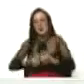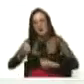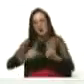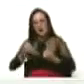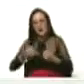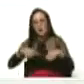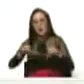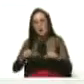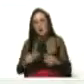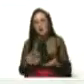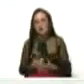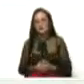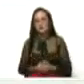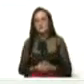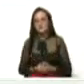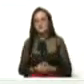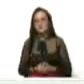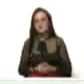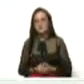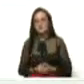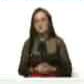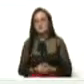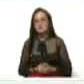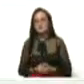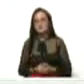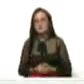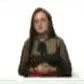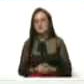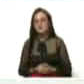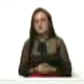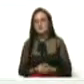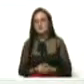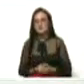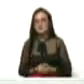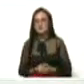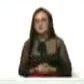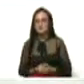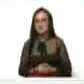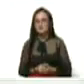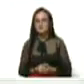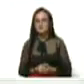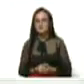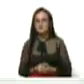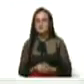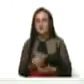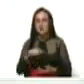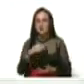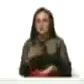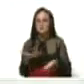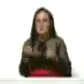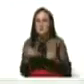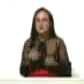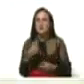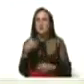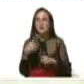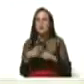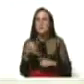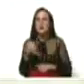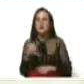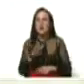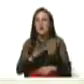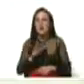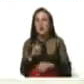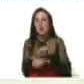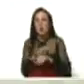dañándose el bien familiar, que es un carro, etcétera, etcétera. Por eso yo exijo, con el uno por diez del buen